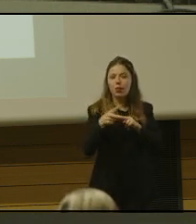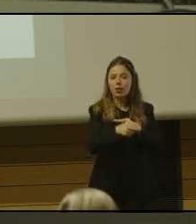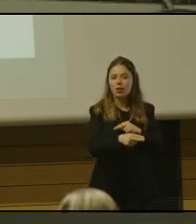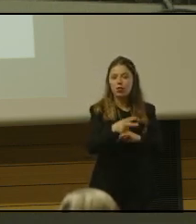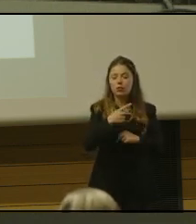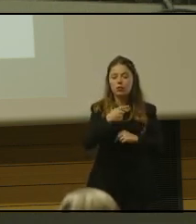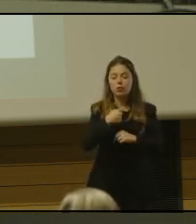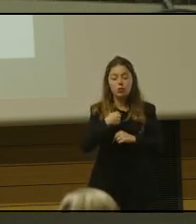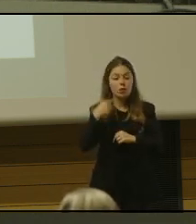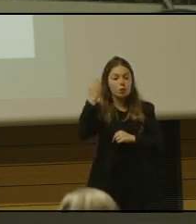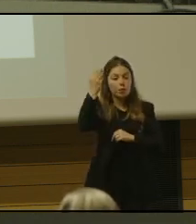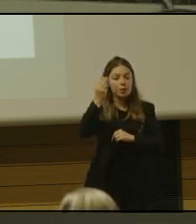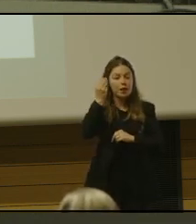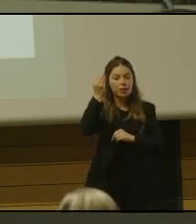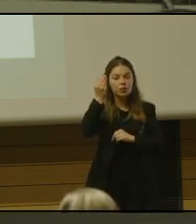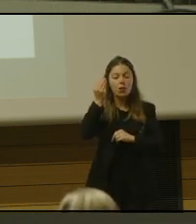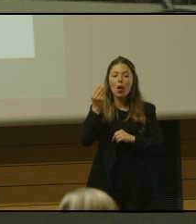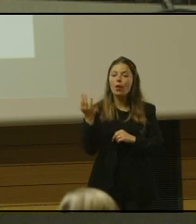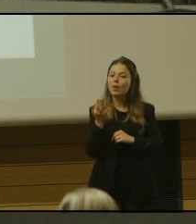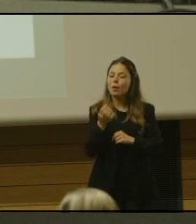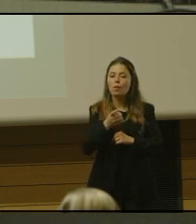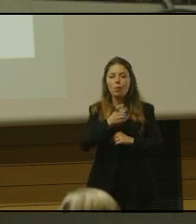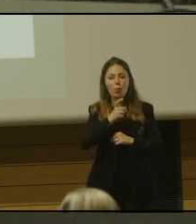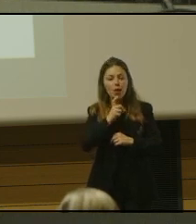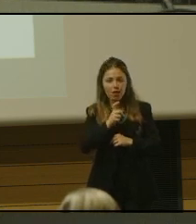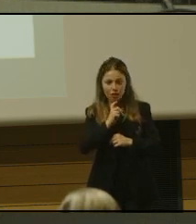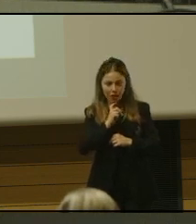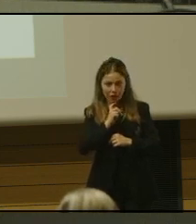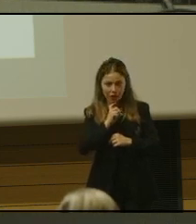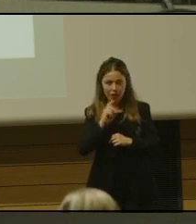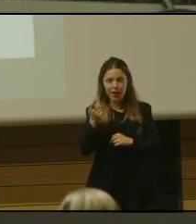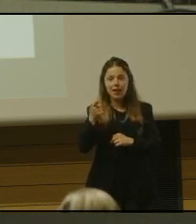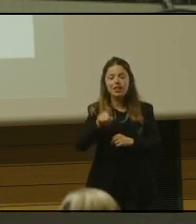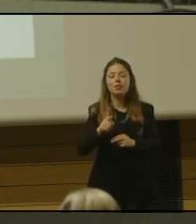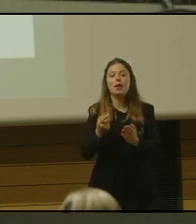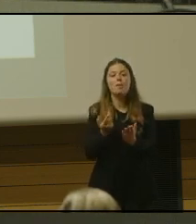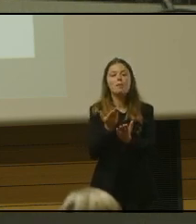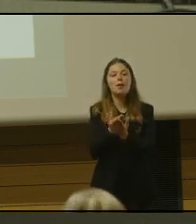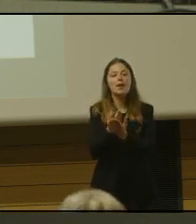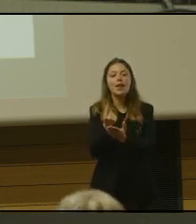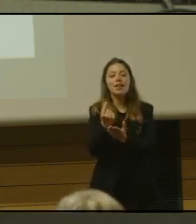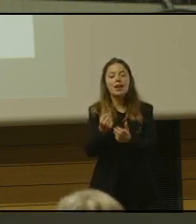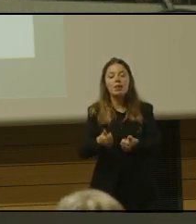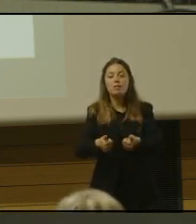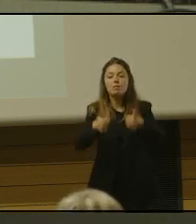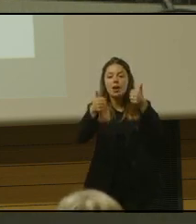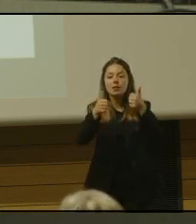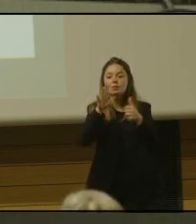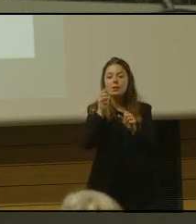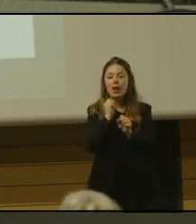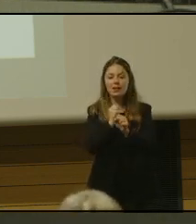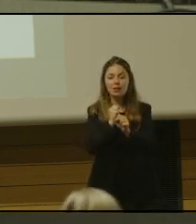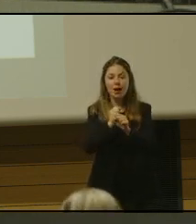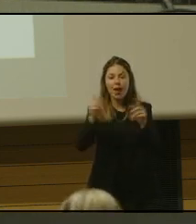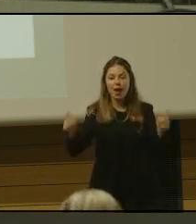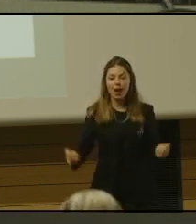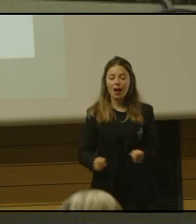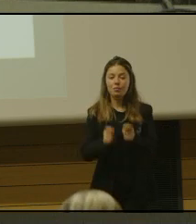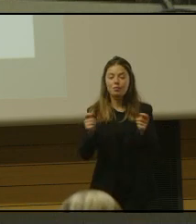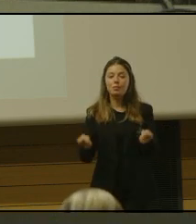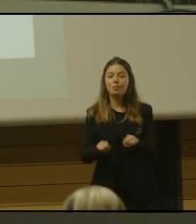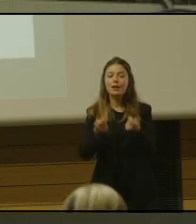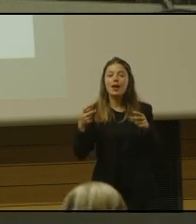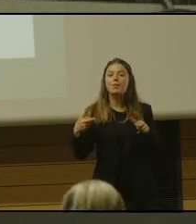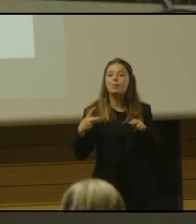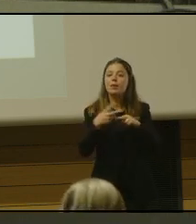yo supongo que os debe ser muy difícil. Igual lo que hay que pedir es más dinero para poder trabajar en estas campañas preventivas